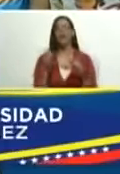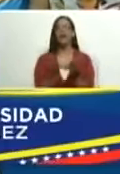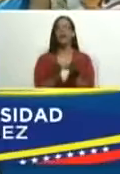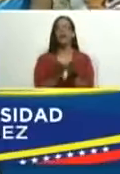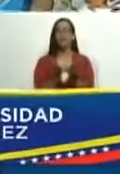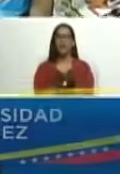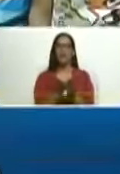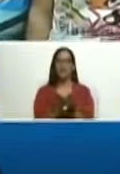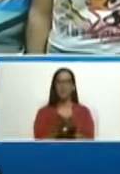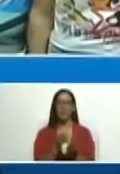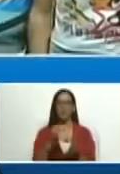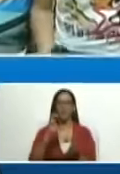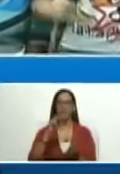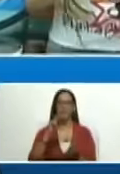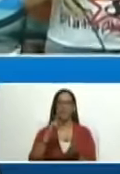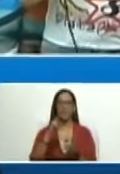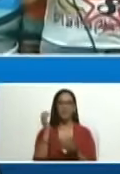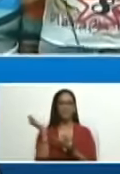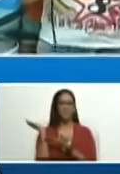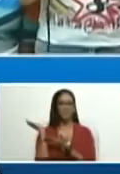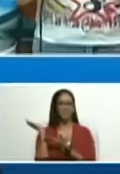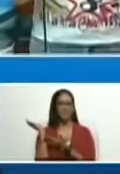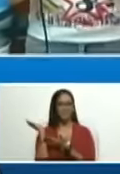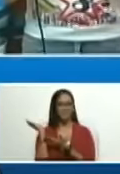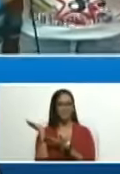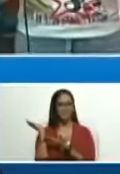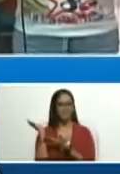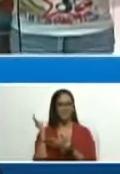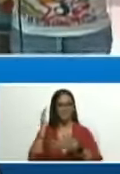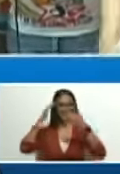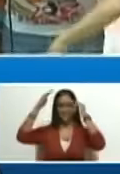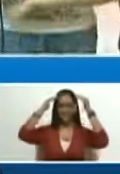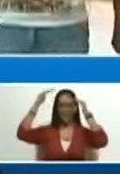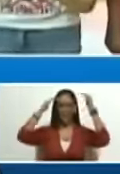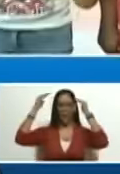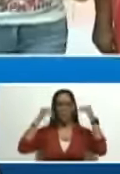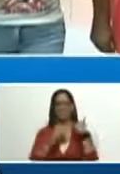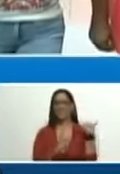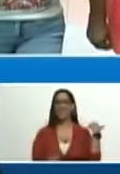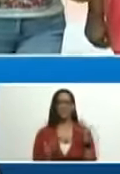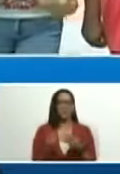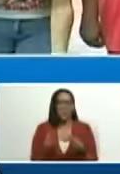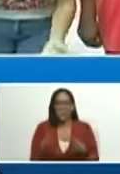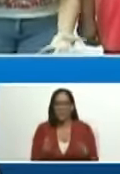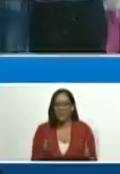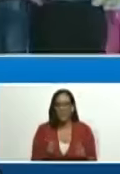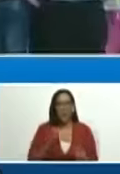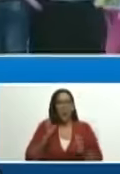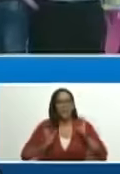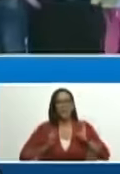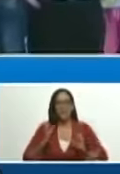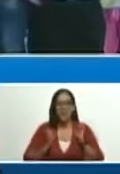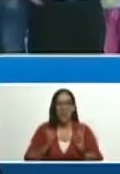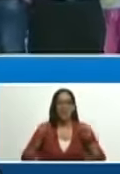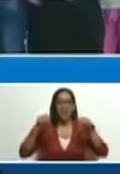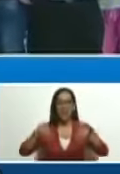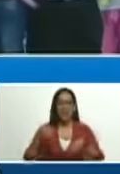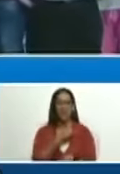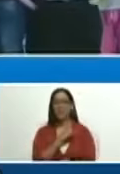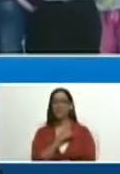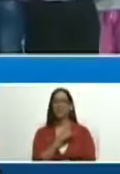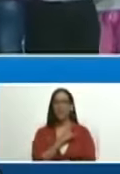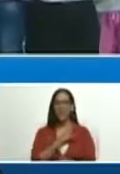estudiante Kristen Chirinos. ¡Saludos, presidente! Súper, súper emocionada aquí en la